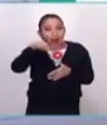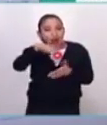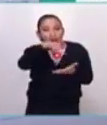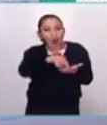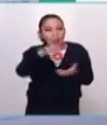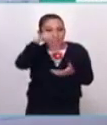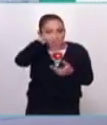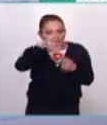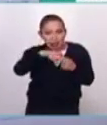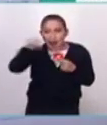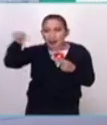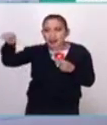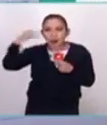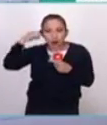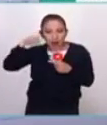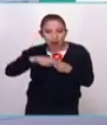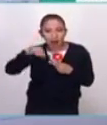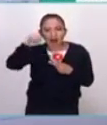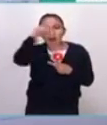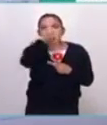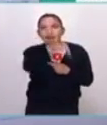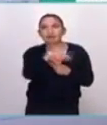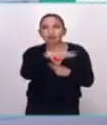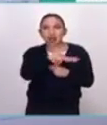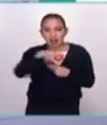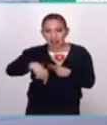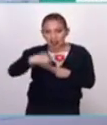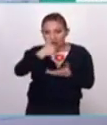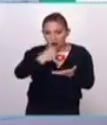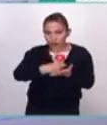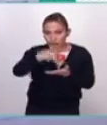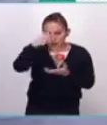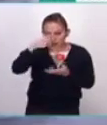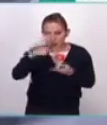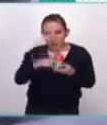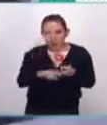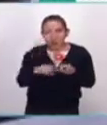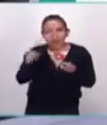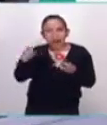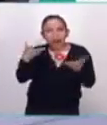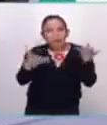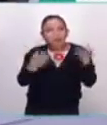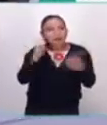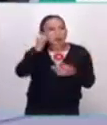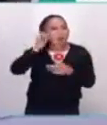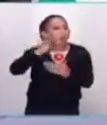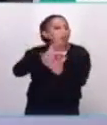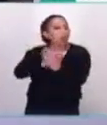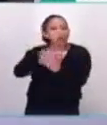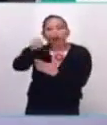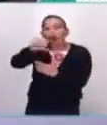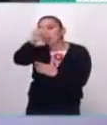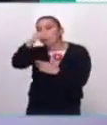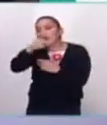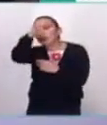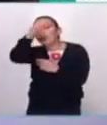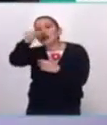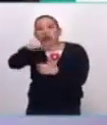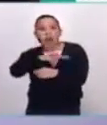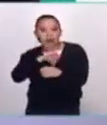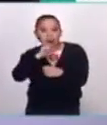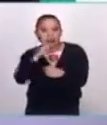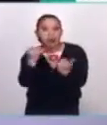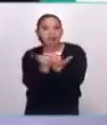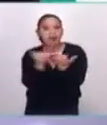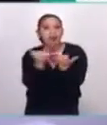zona maya, que están en Oaxaca, que están aquí en el centro de México, y a veces nos olvidamos un poco del norte del país, y